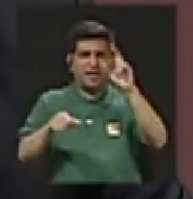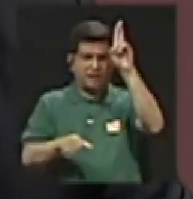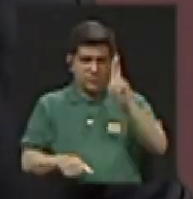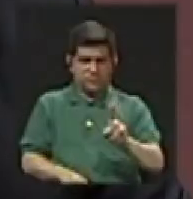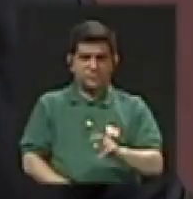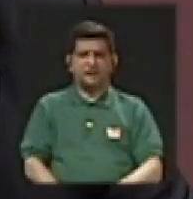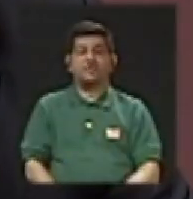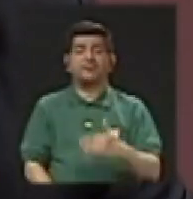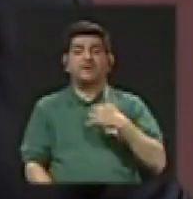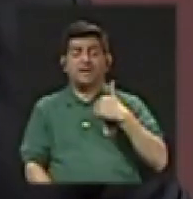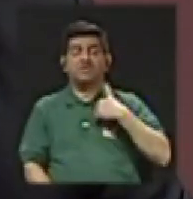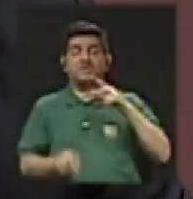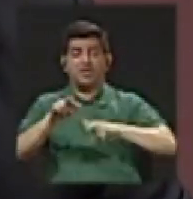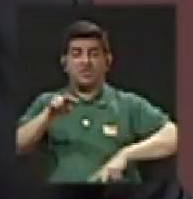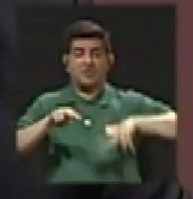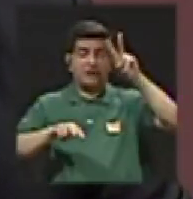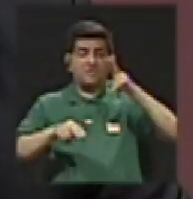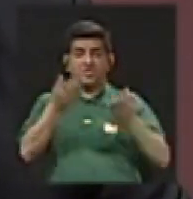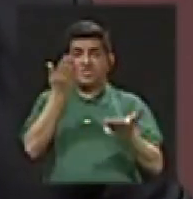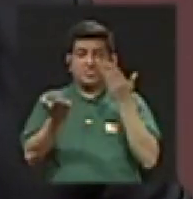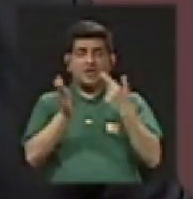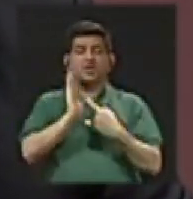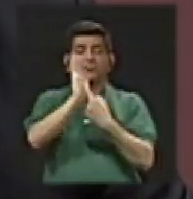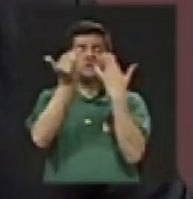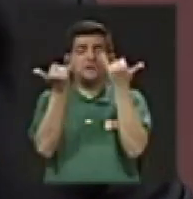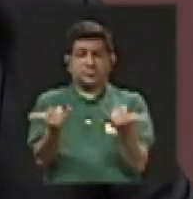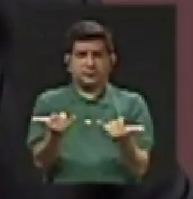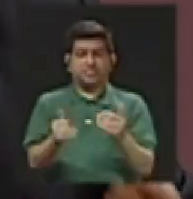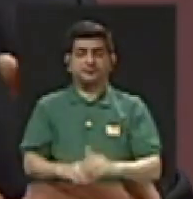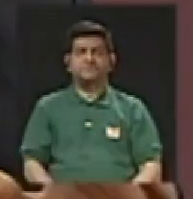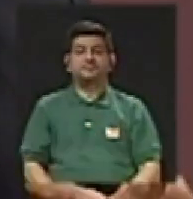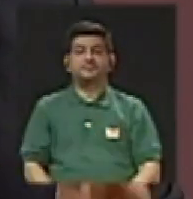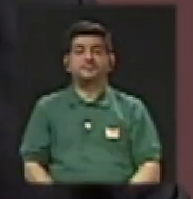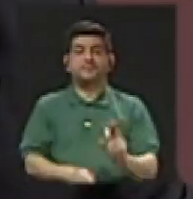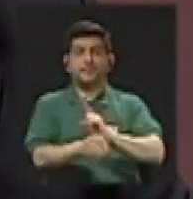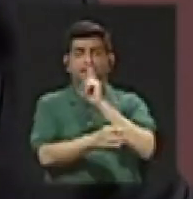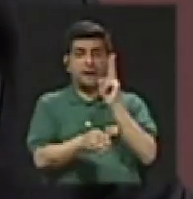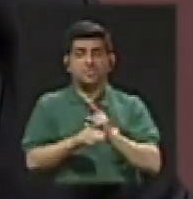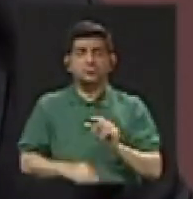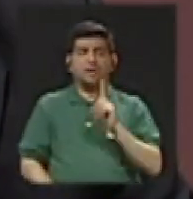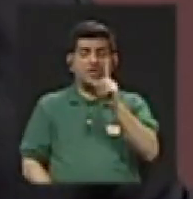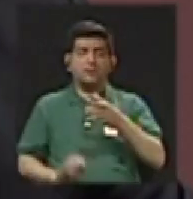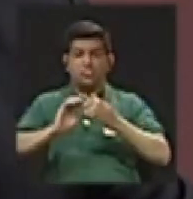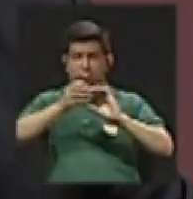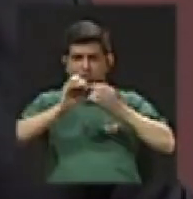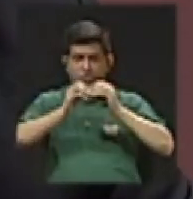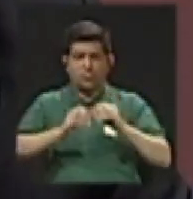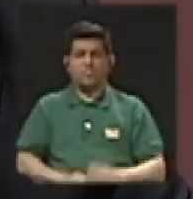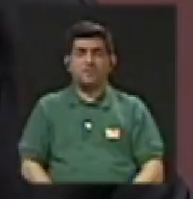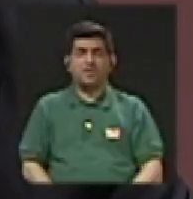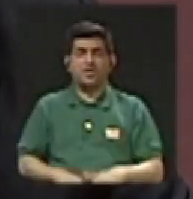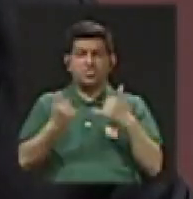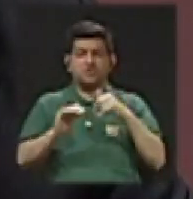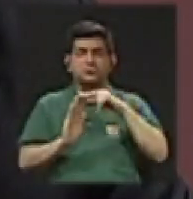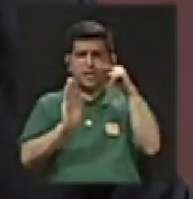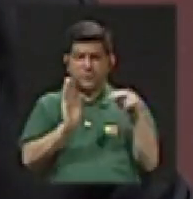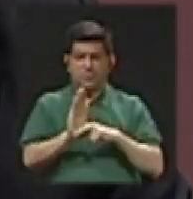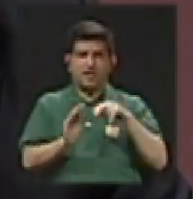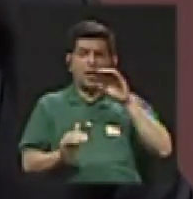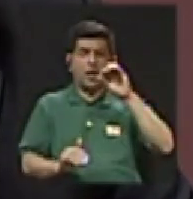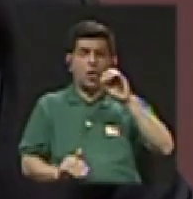Rica tiene ventajas comparativas reveladas. Y se usó un indicador estandarizado, digamos, de la